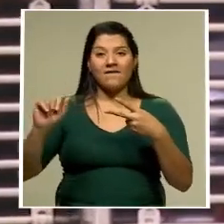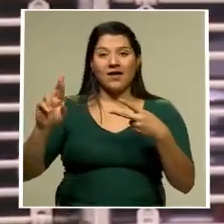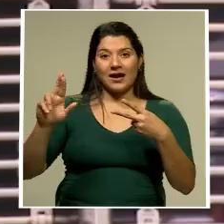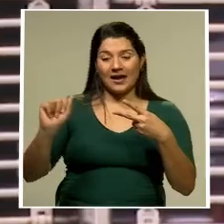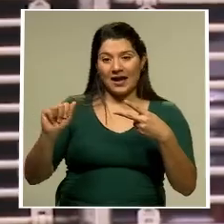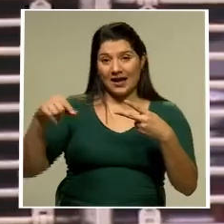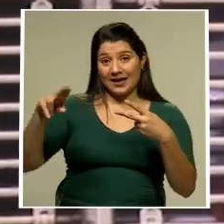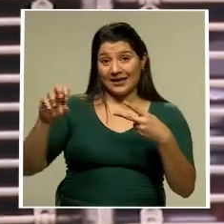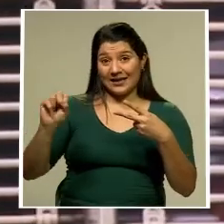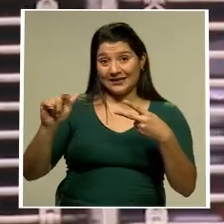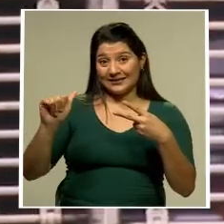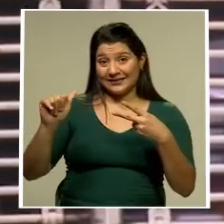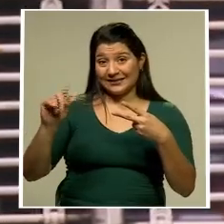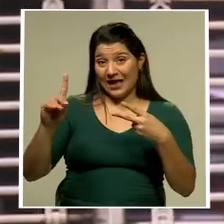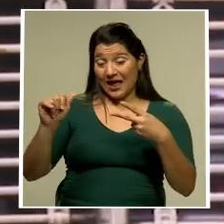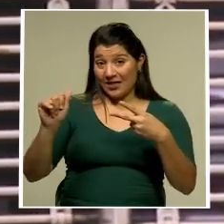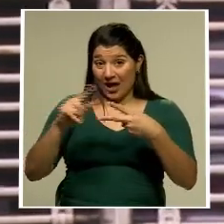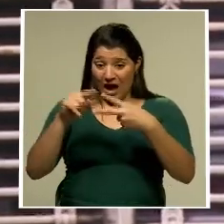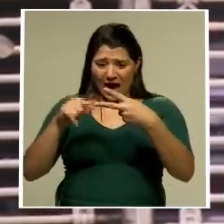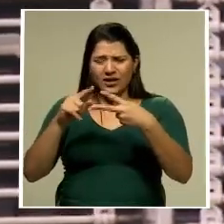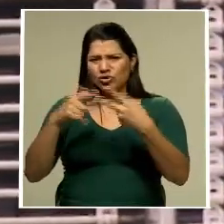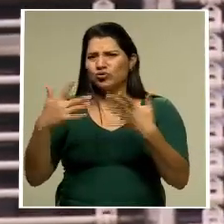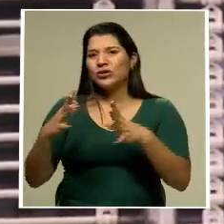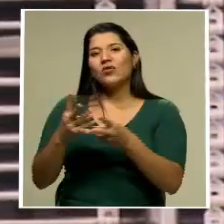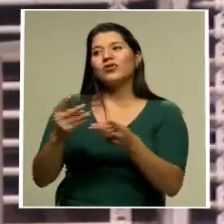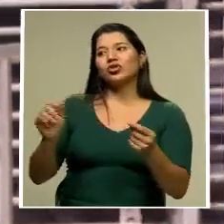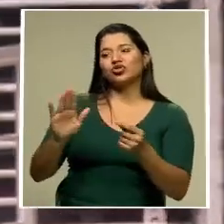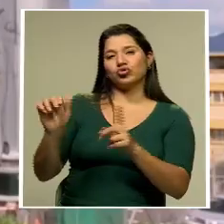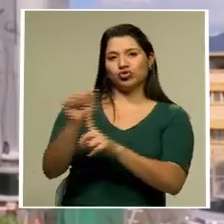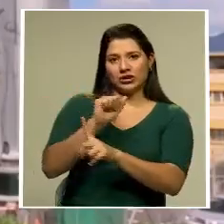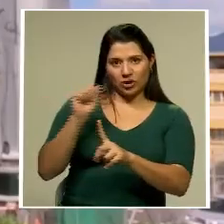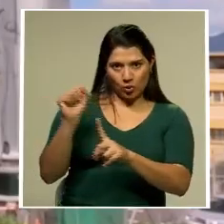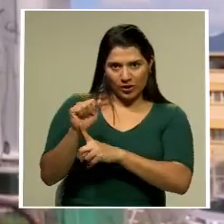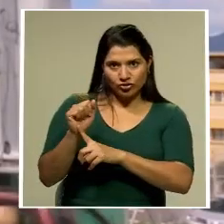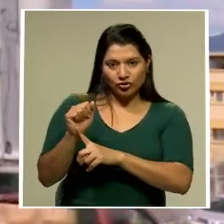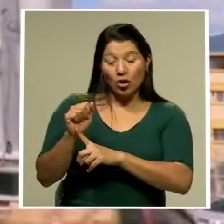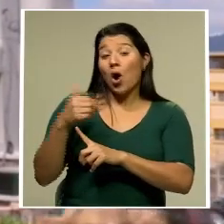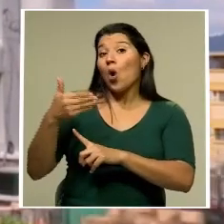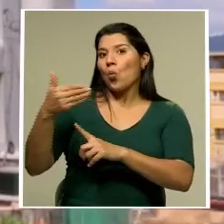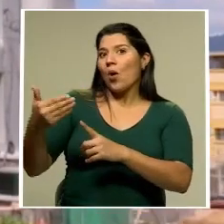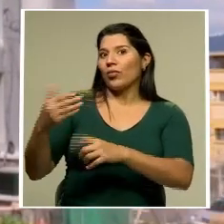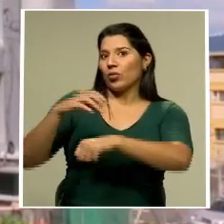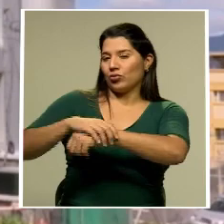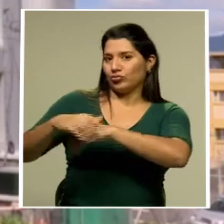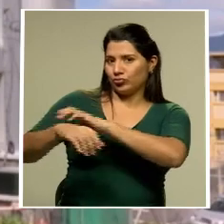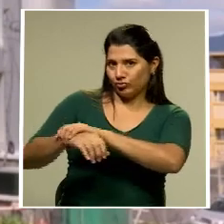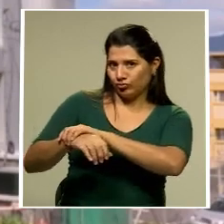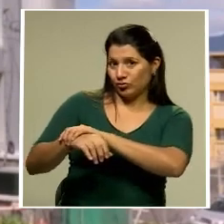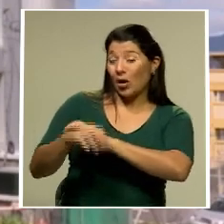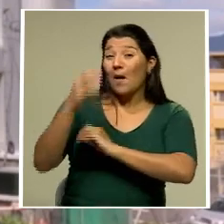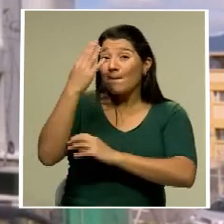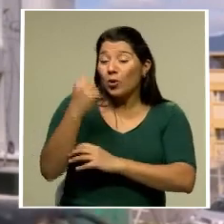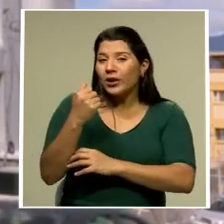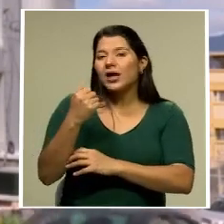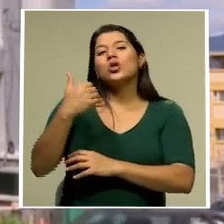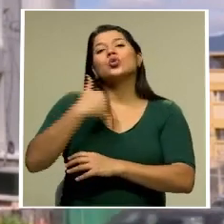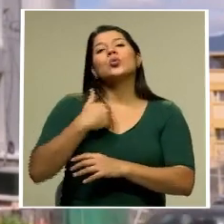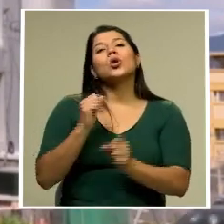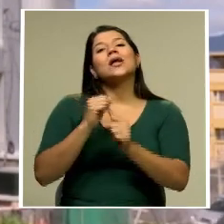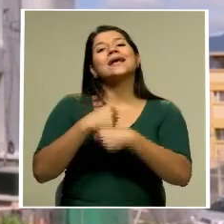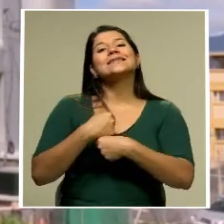Ellos fueron los primeros a quienes les resolvieron su situación jurídica cuando estaban detenidos, porque se tuvo que realizar en una audiencia